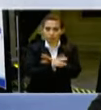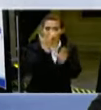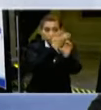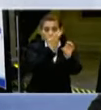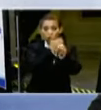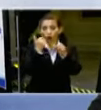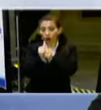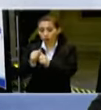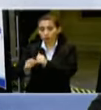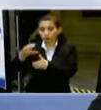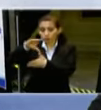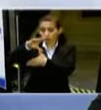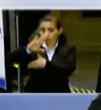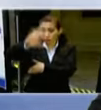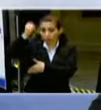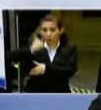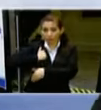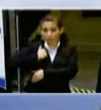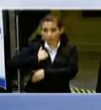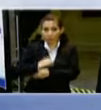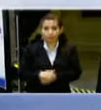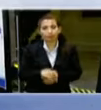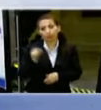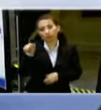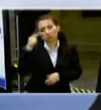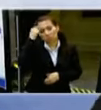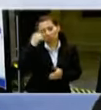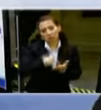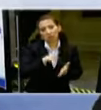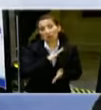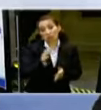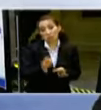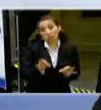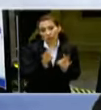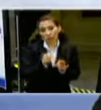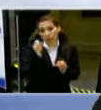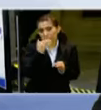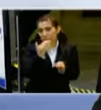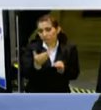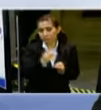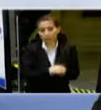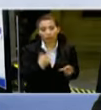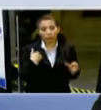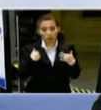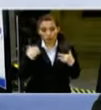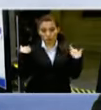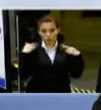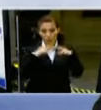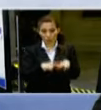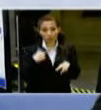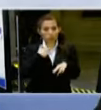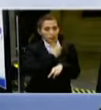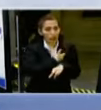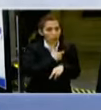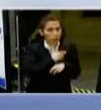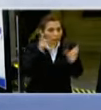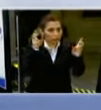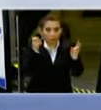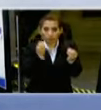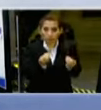con América del Norte, incluyendo a Canadá. Me parece que hay un acierto muy importante. Como académico, evidentemente, me gusta mucho el